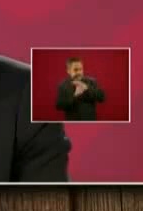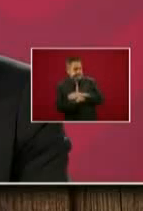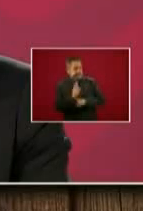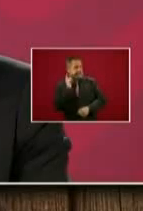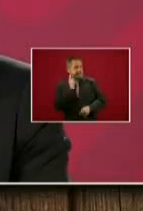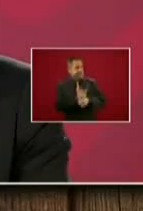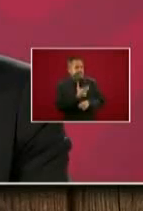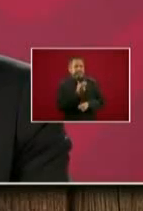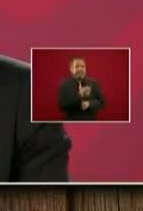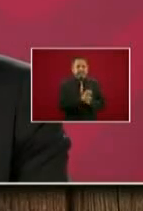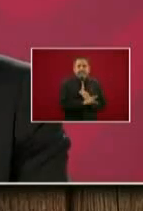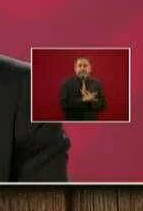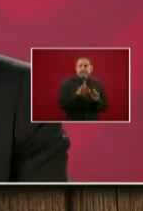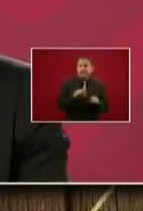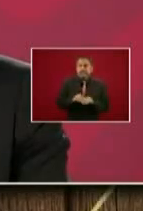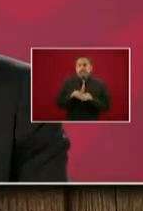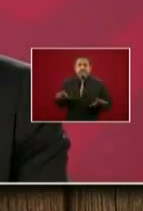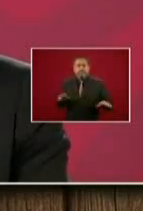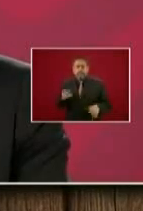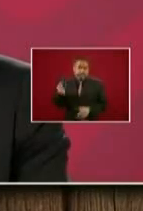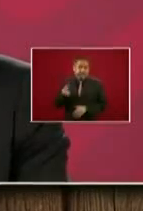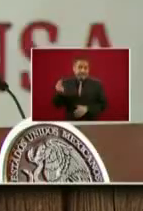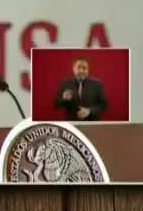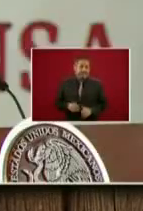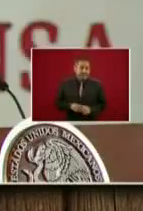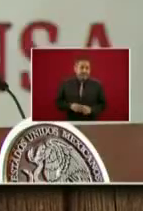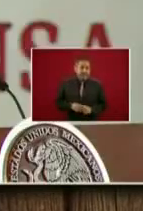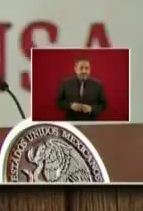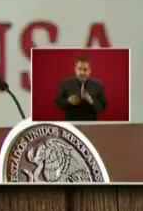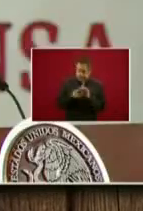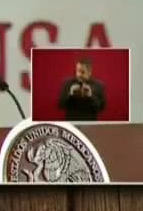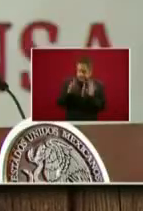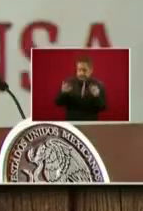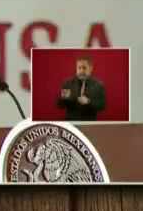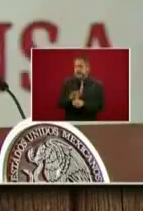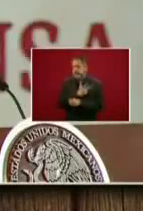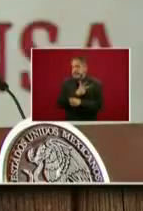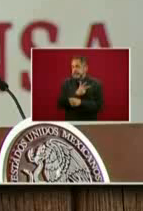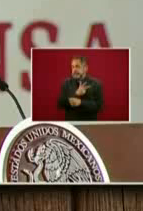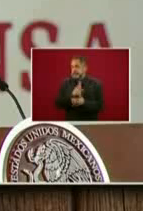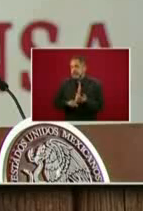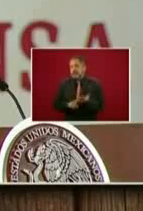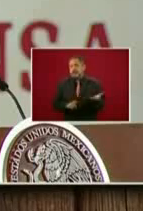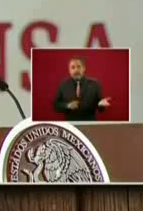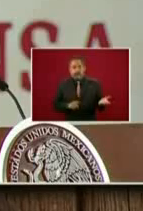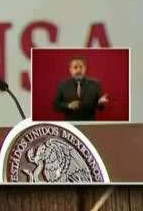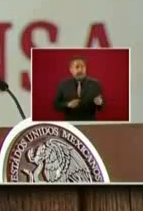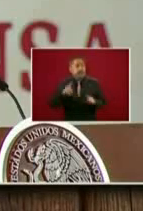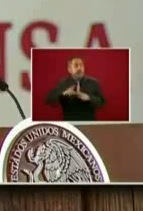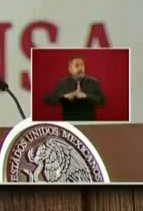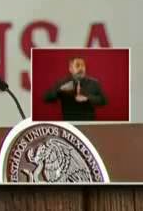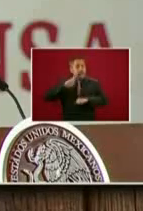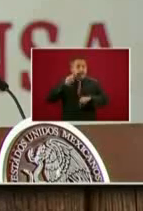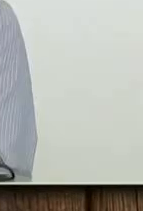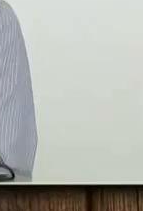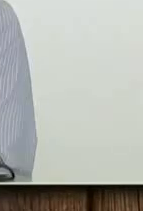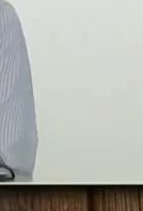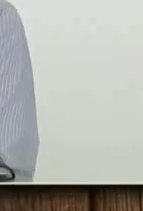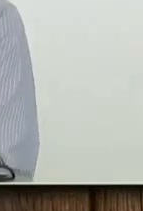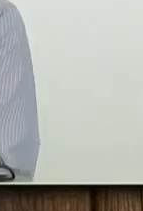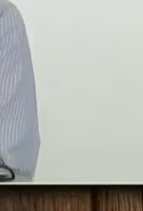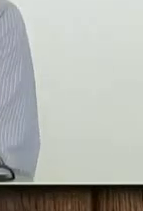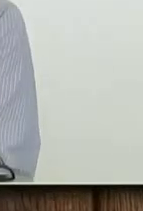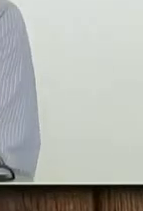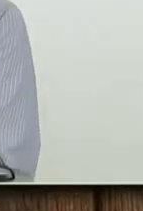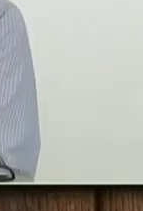de elegir, pues, a quien quiere decirle sí, acepto, pero... O sea, pero hay varias opciones, es una boda inusual. O sea, si